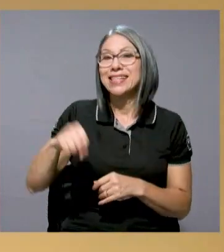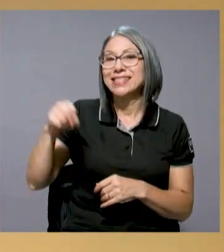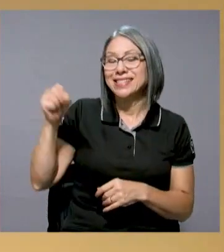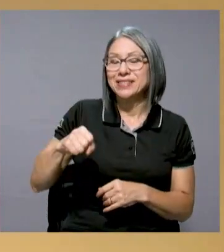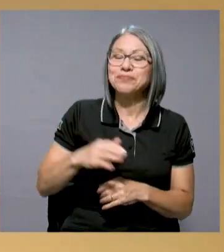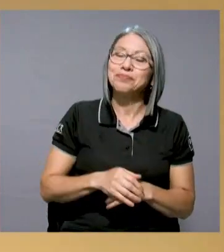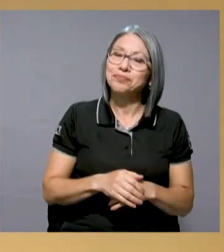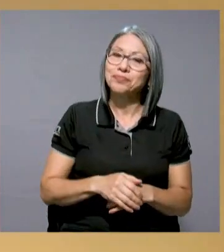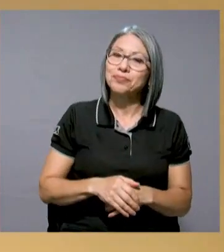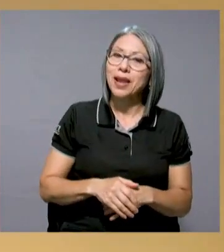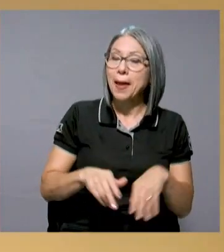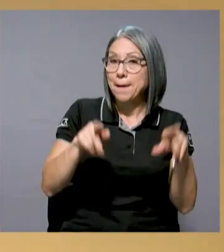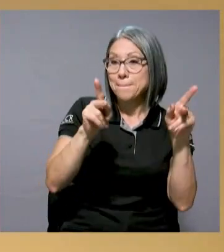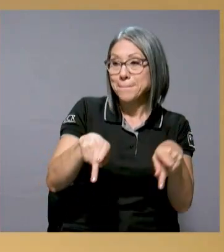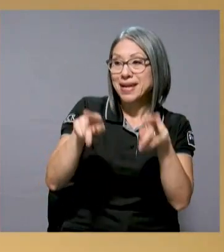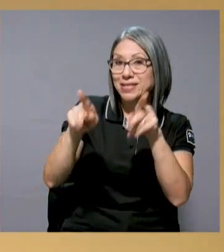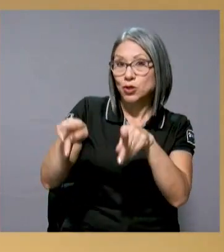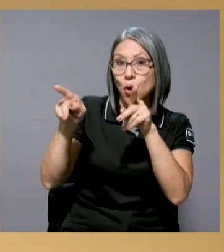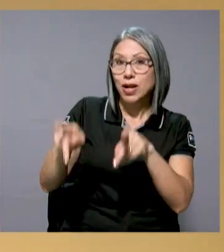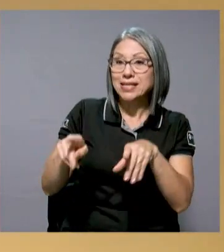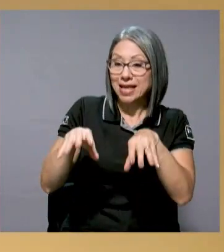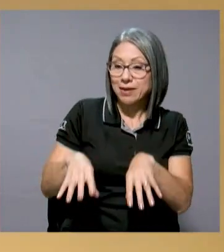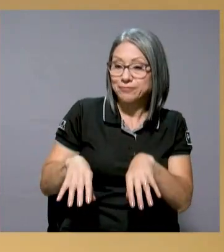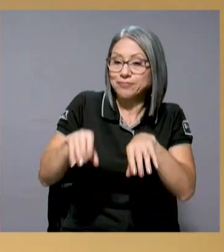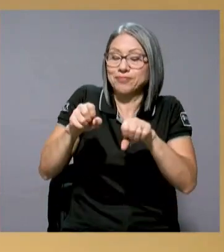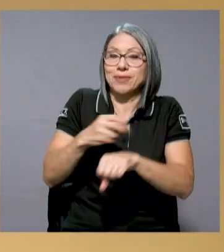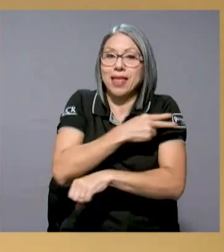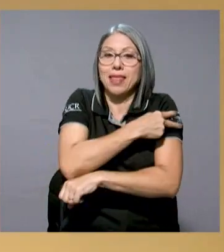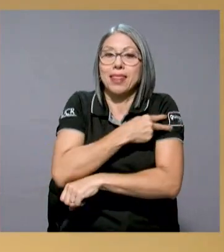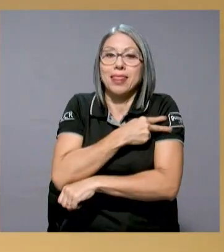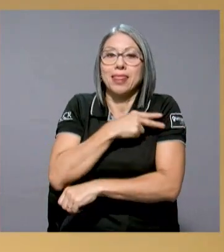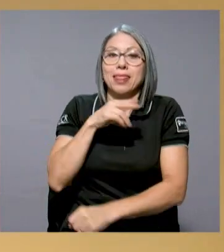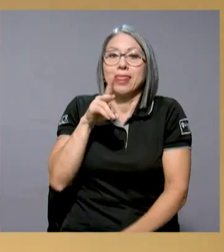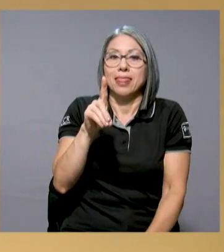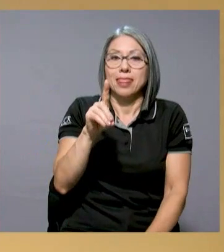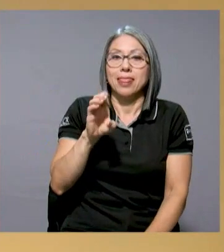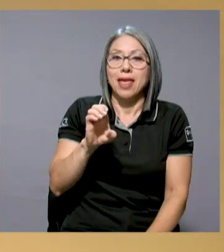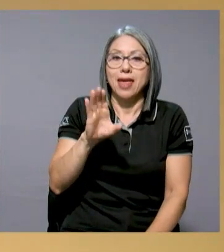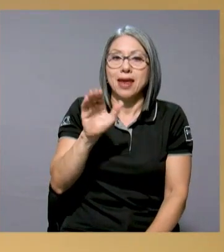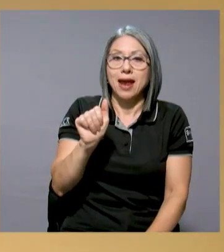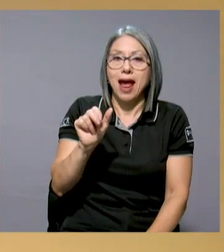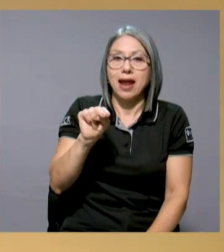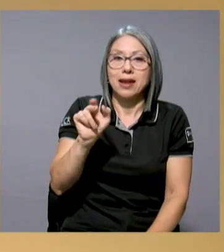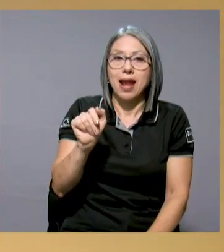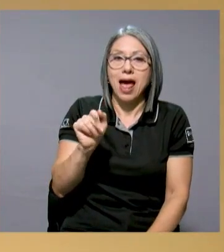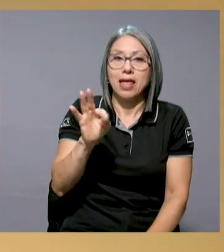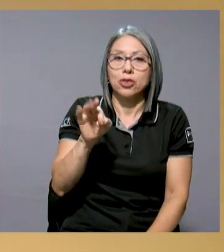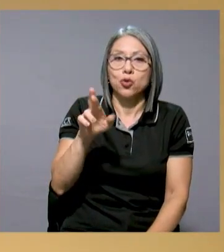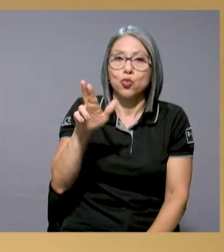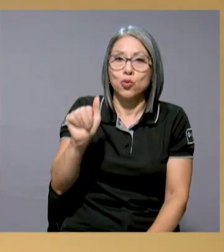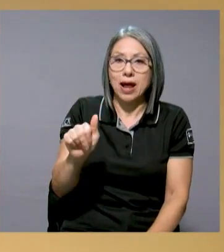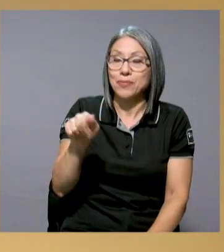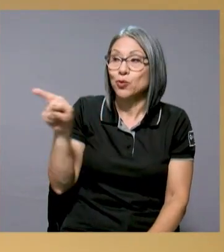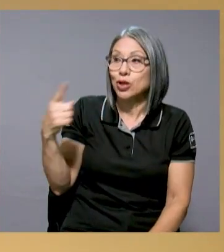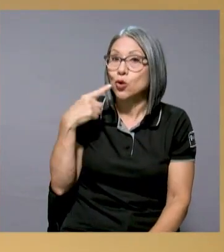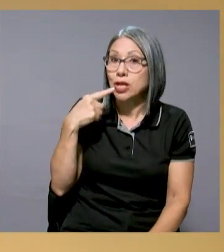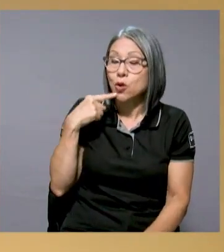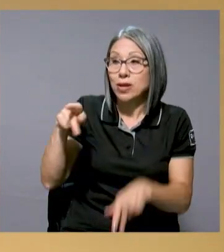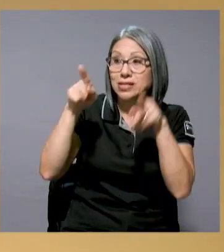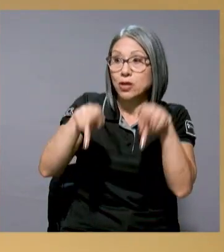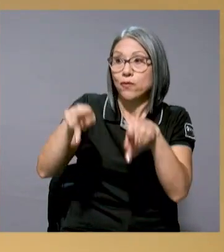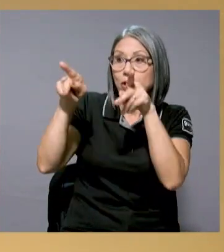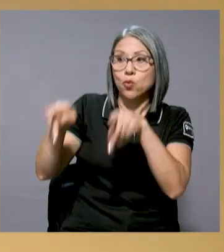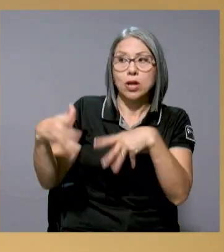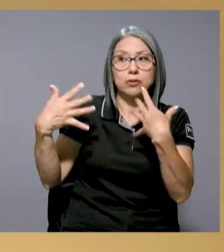que han tenido la decanatura, pues como ya usted lo mencionó, han sido figuras muy, muy descollantes.